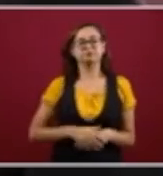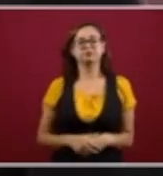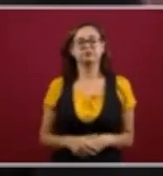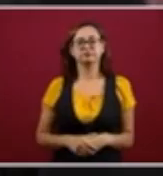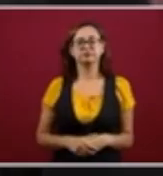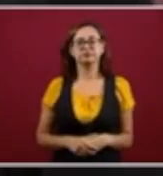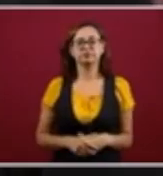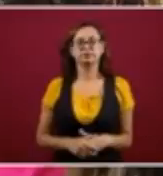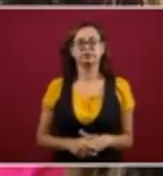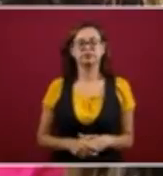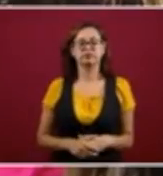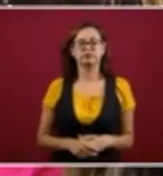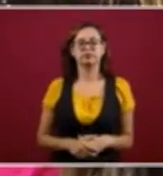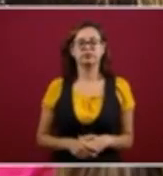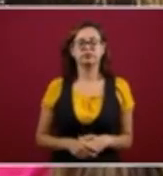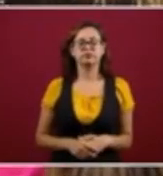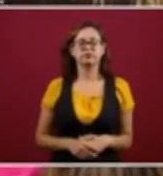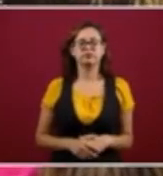Hay